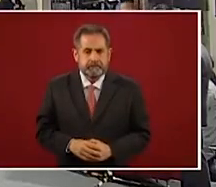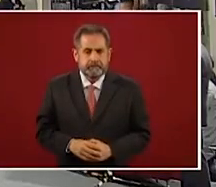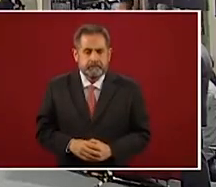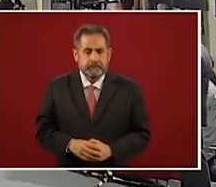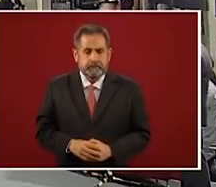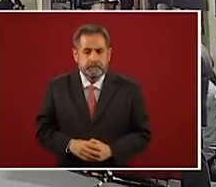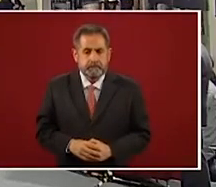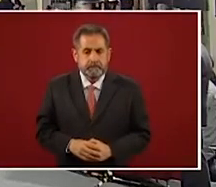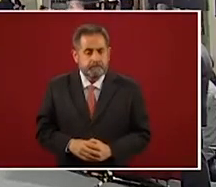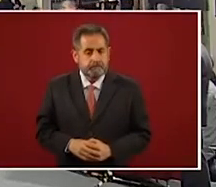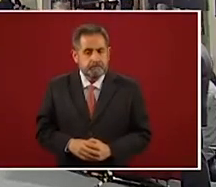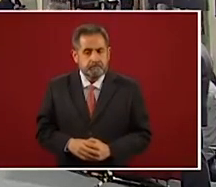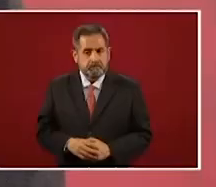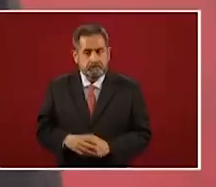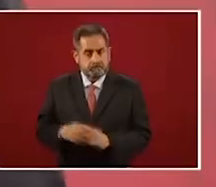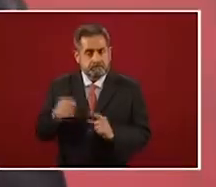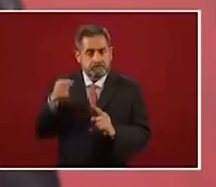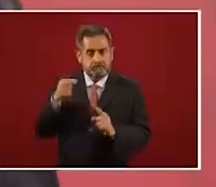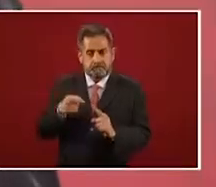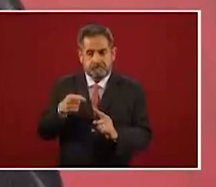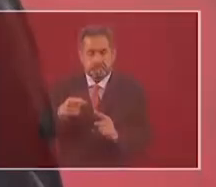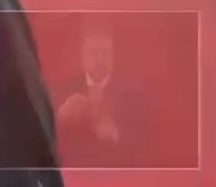Y esto lleva